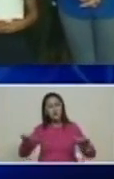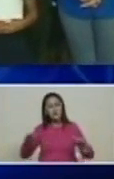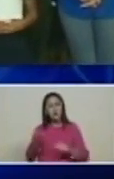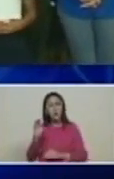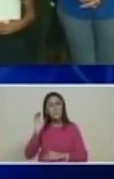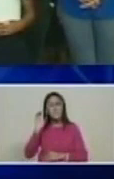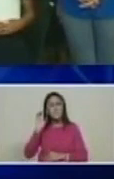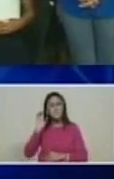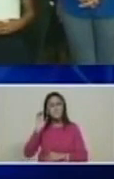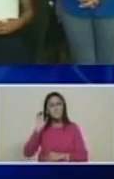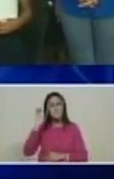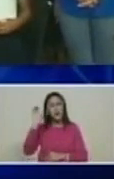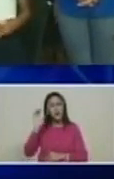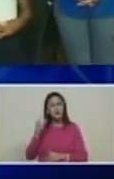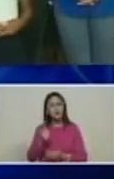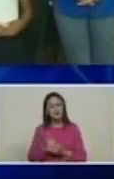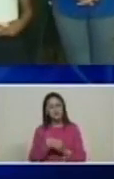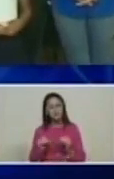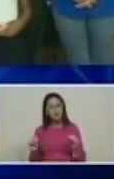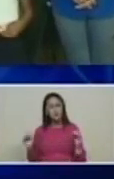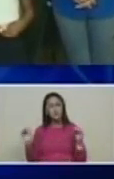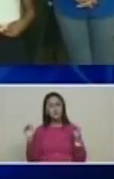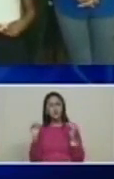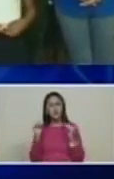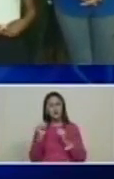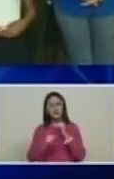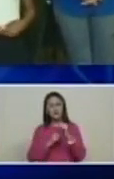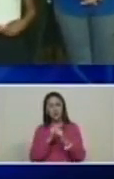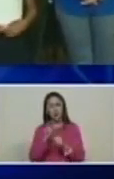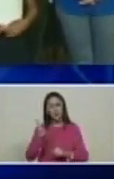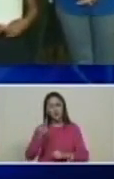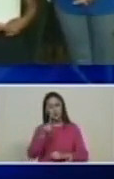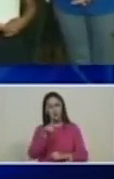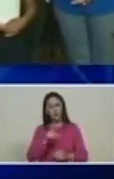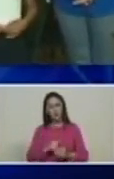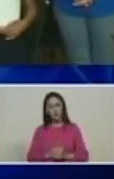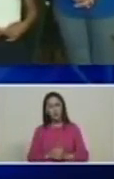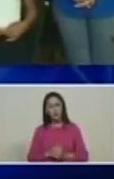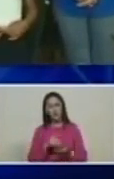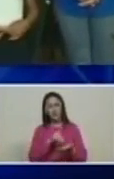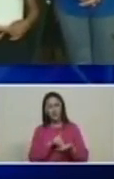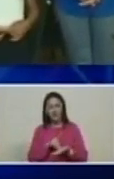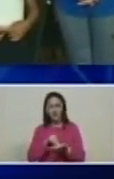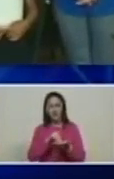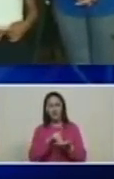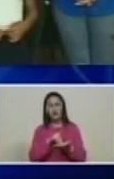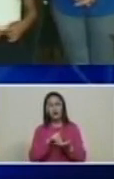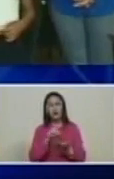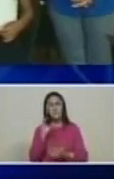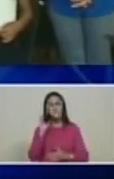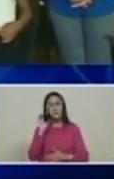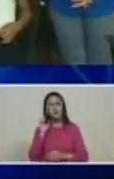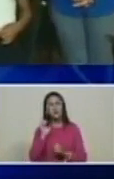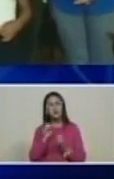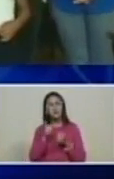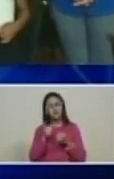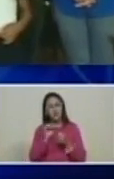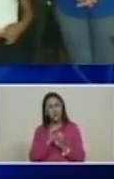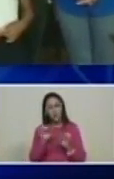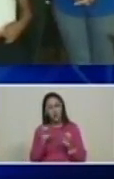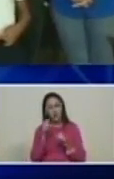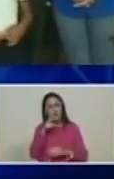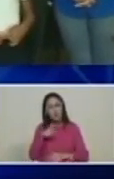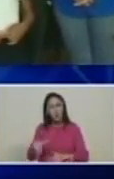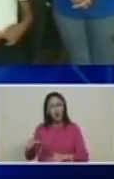patria a la altura del siglo XXI, una patria de dignidad, una patria bien educada, un pueblo